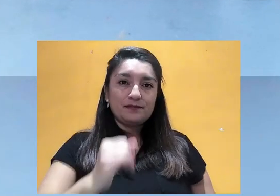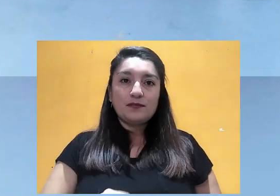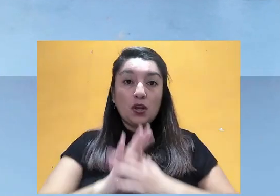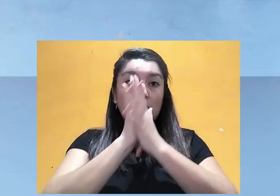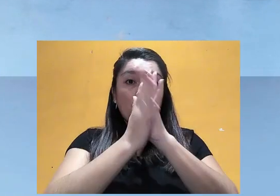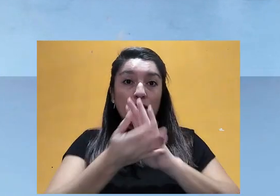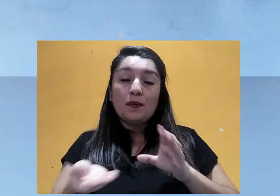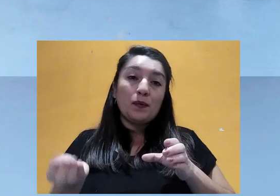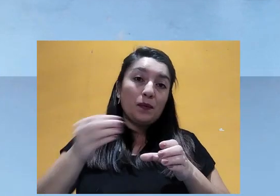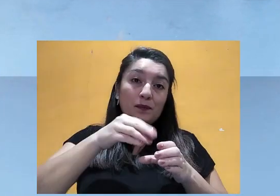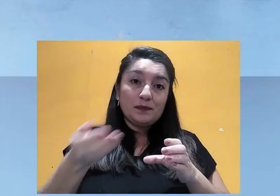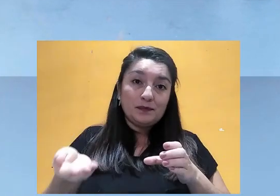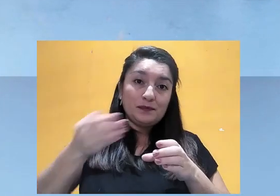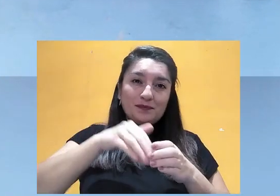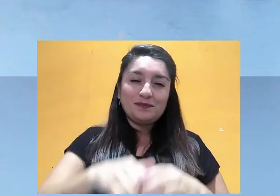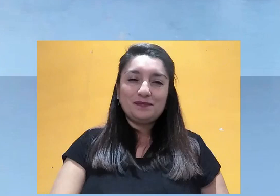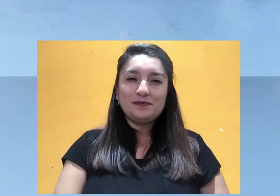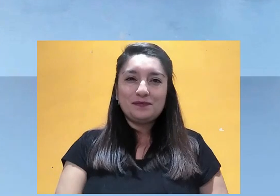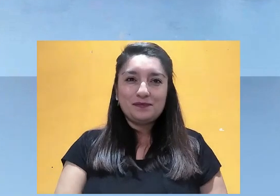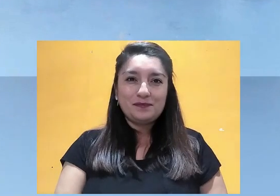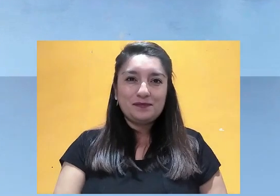Bueno. Sí. Un poco más.